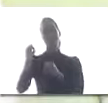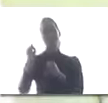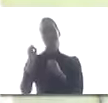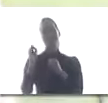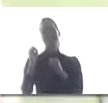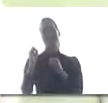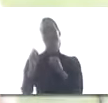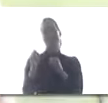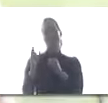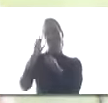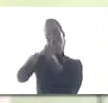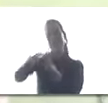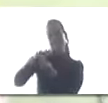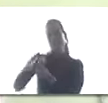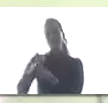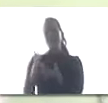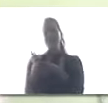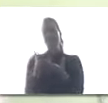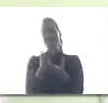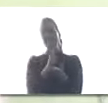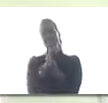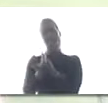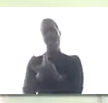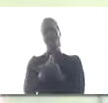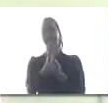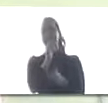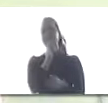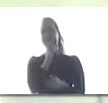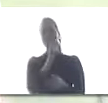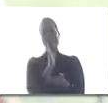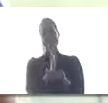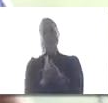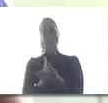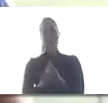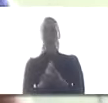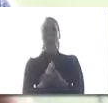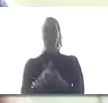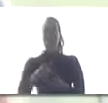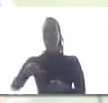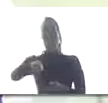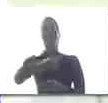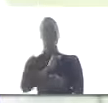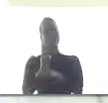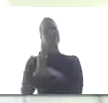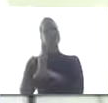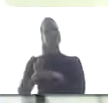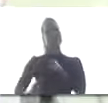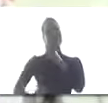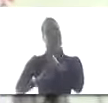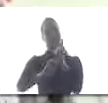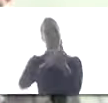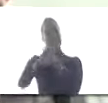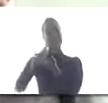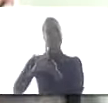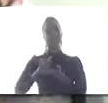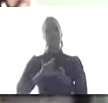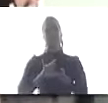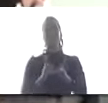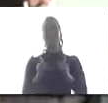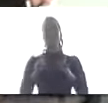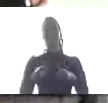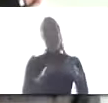juntas en busca de esta paz que tanto anhelamos. El Compass también, hay unos procesos